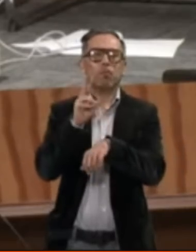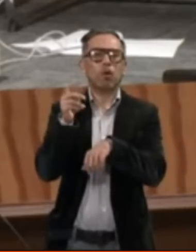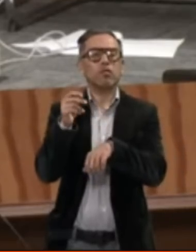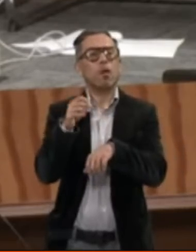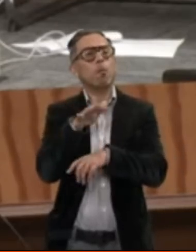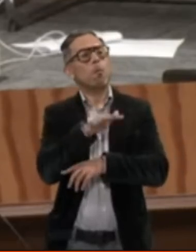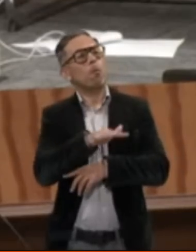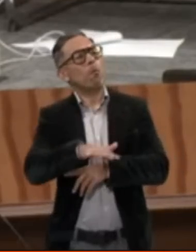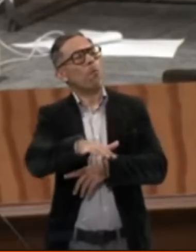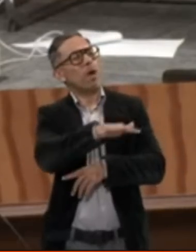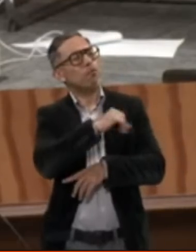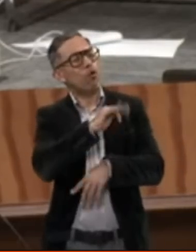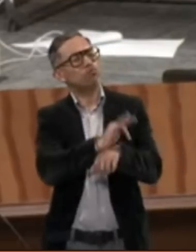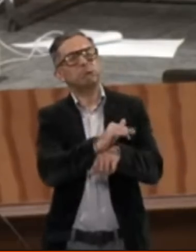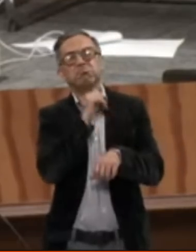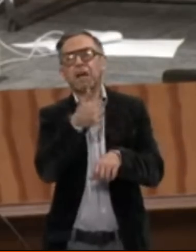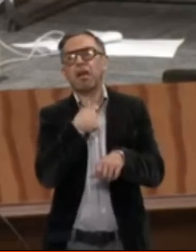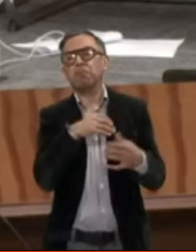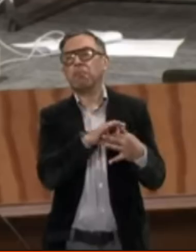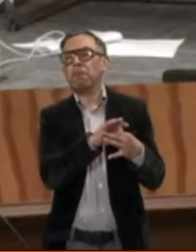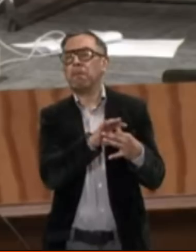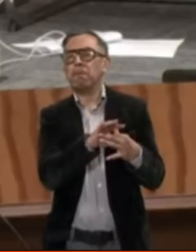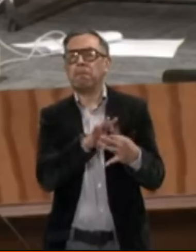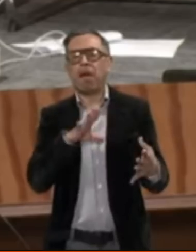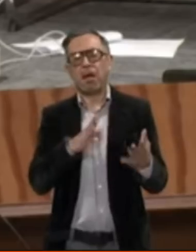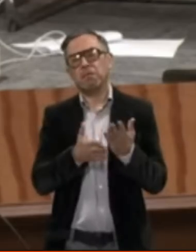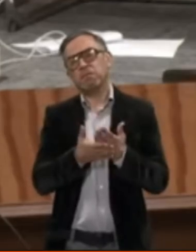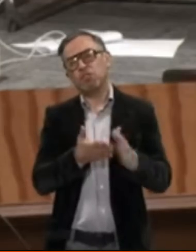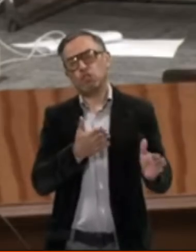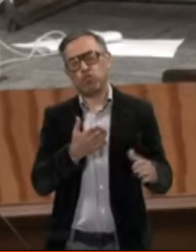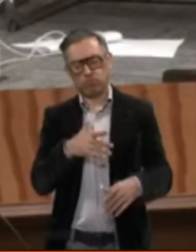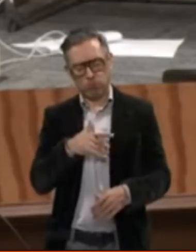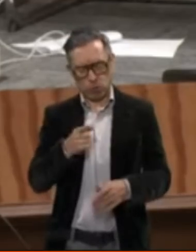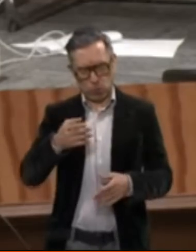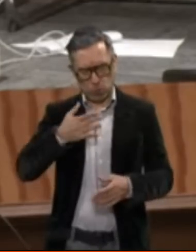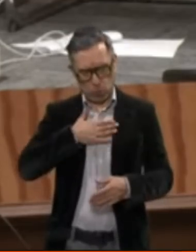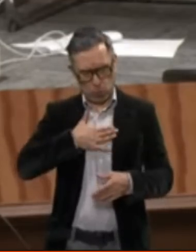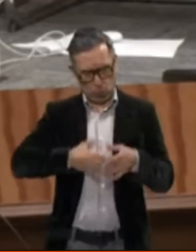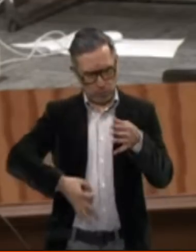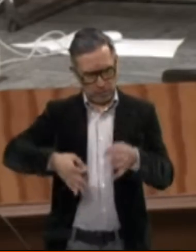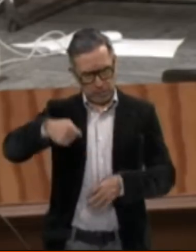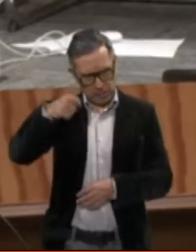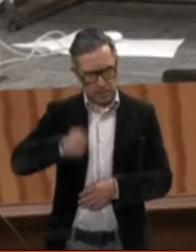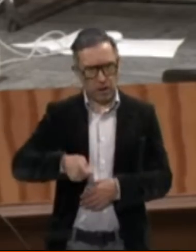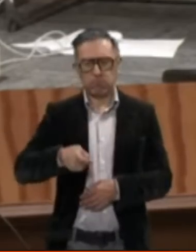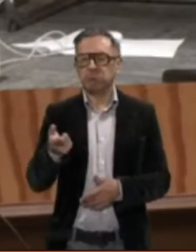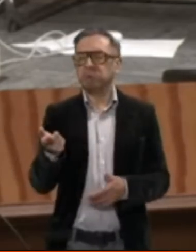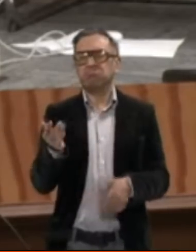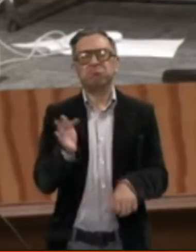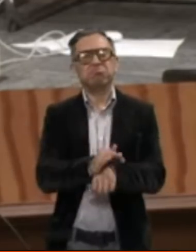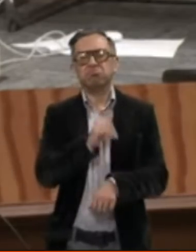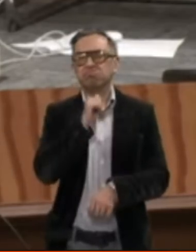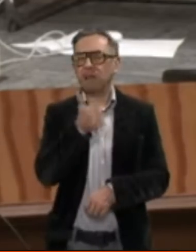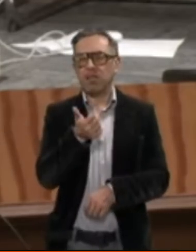pueblo, el desapego al más mínimo sentido de justicia y al más